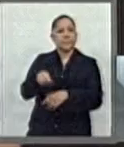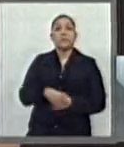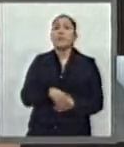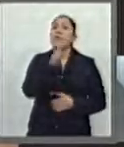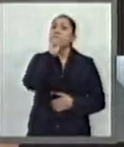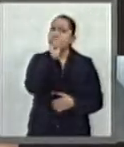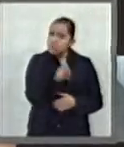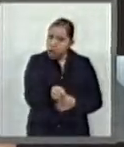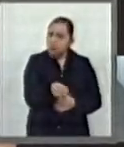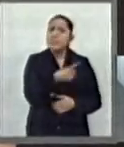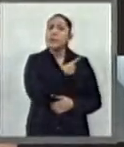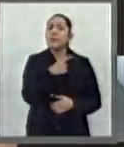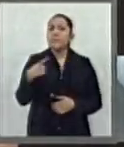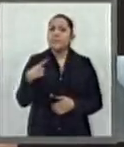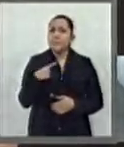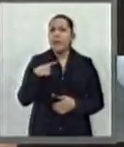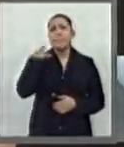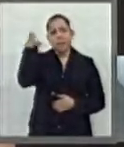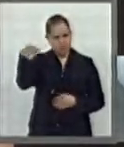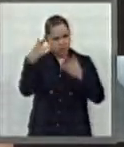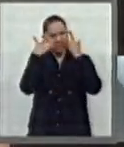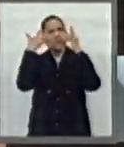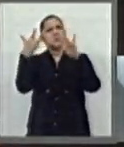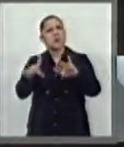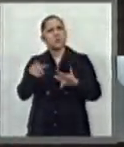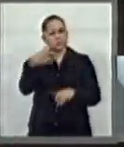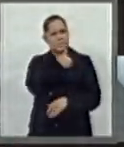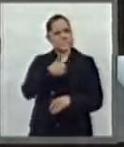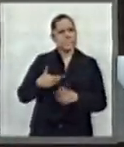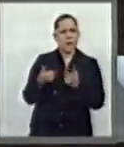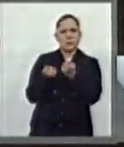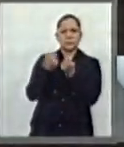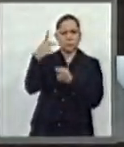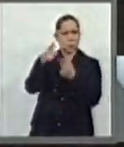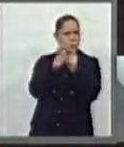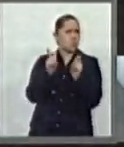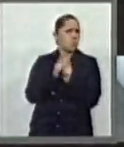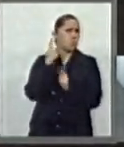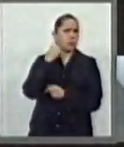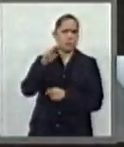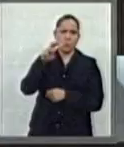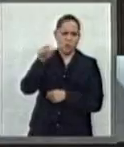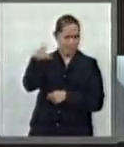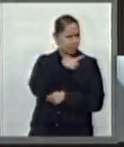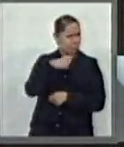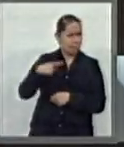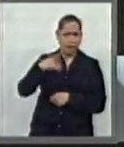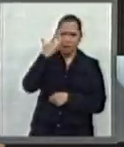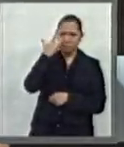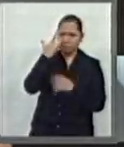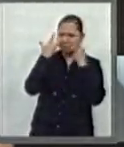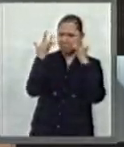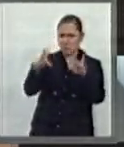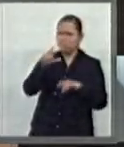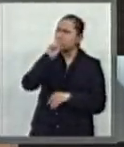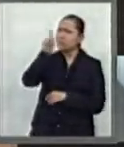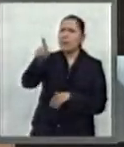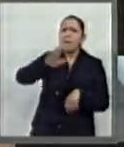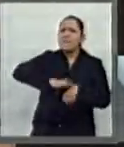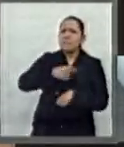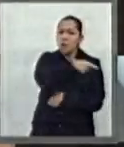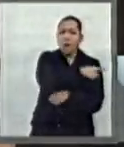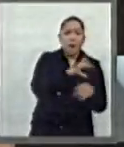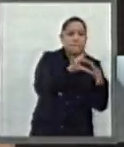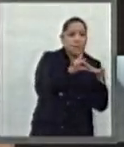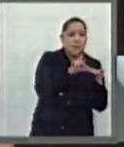Y al mismo tiempo debe de renunciar a la dirigencia de Morena, pues fue declarado como el destinatario